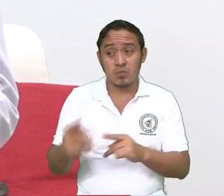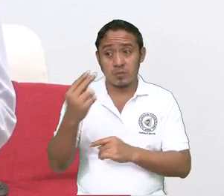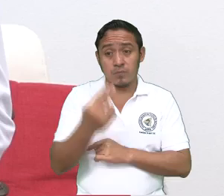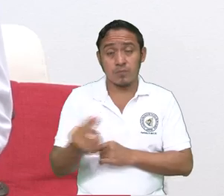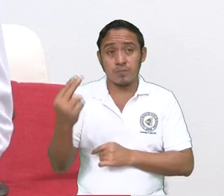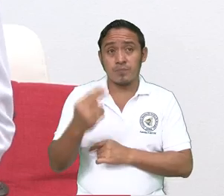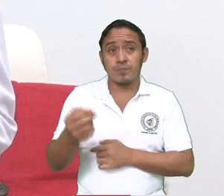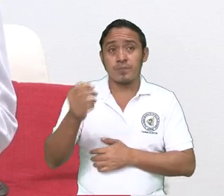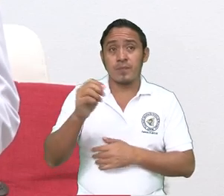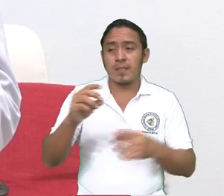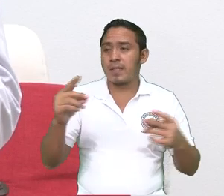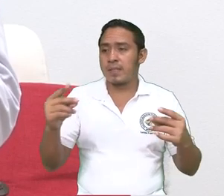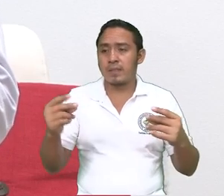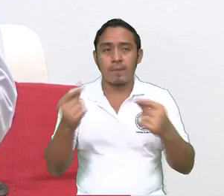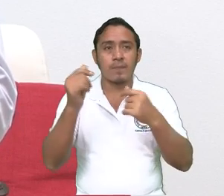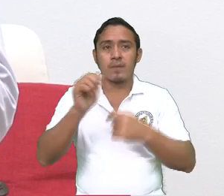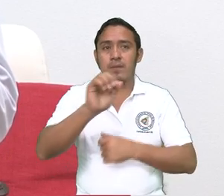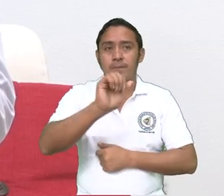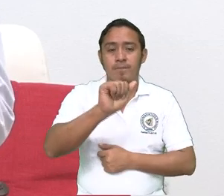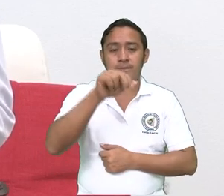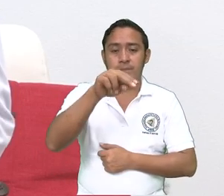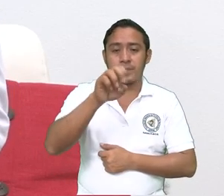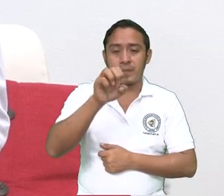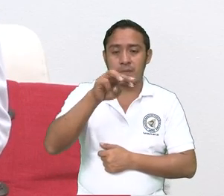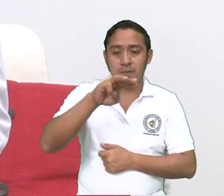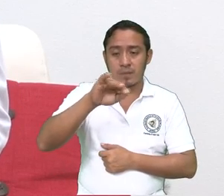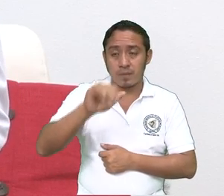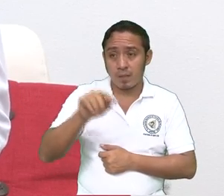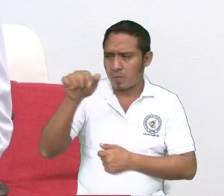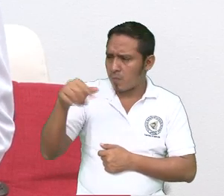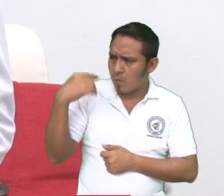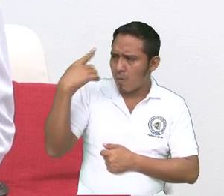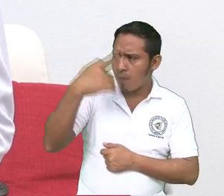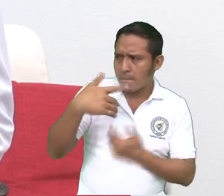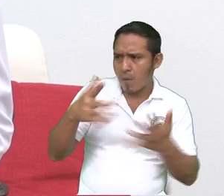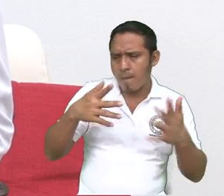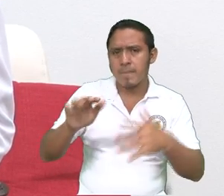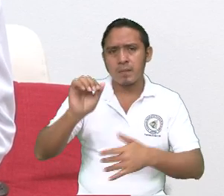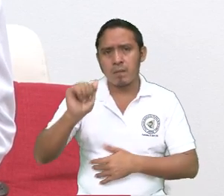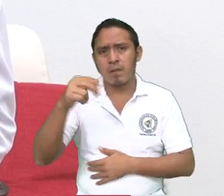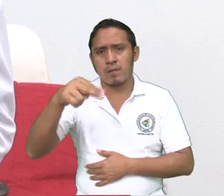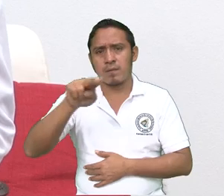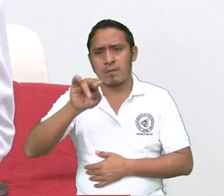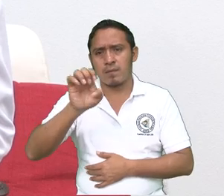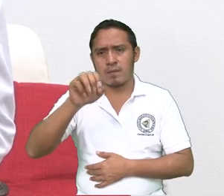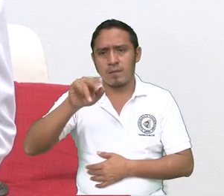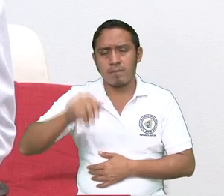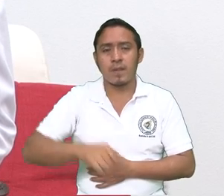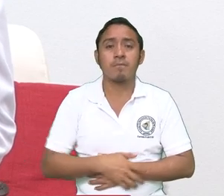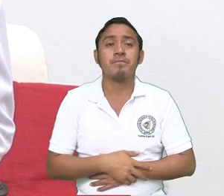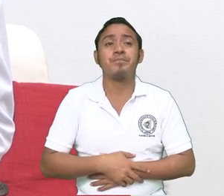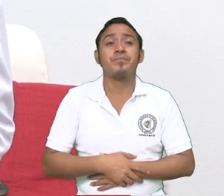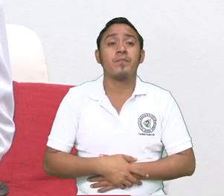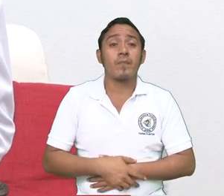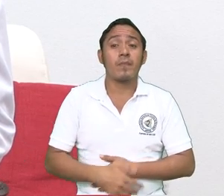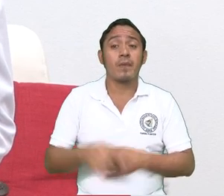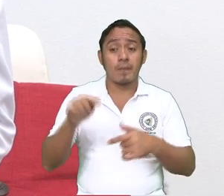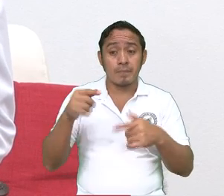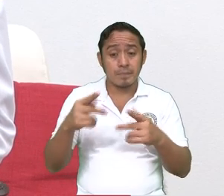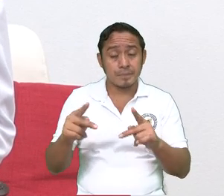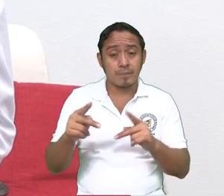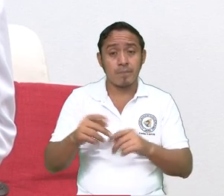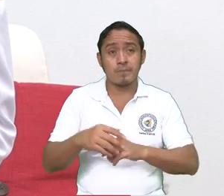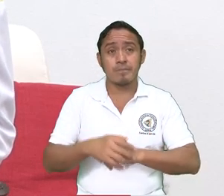aducen rápidamente tiene anemia parece que tiene anemia y así pero bueno el valor de anemia